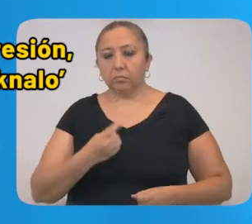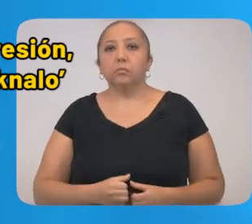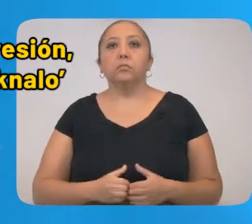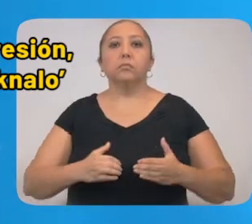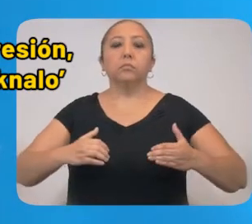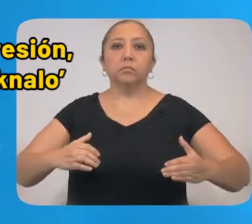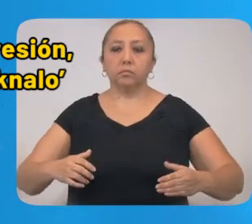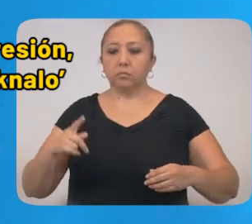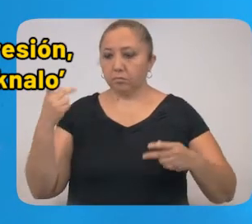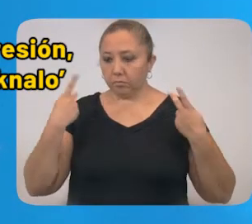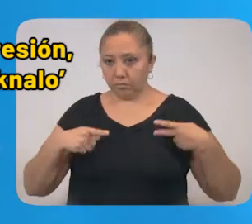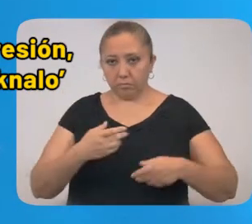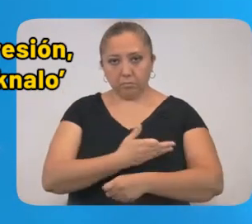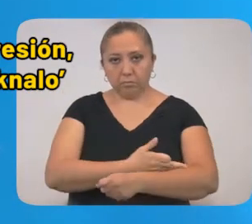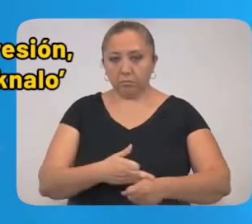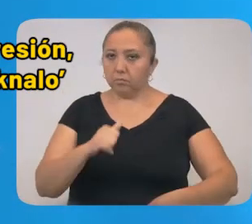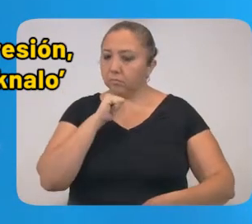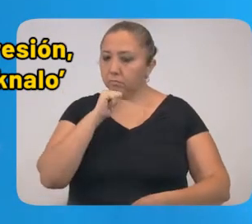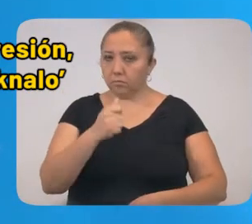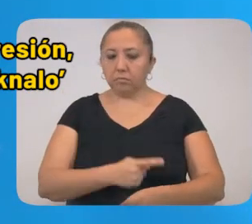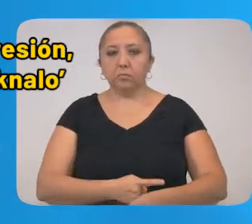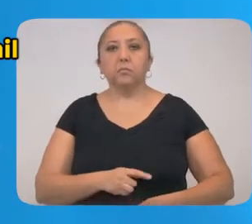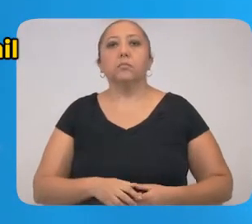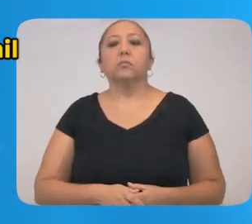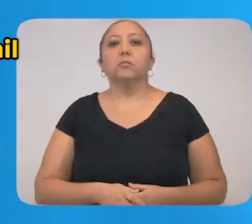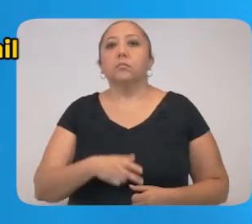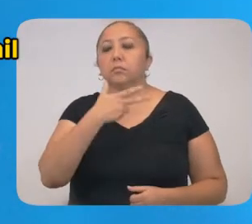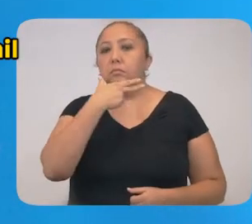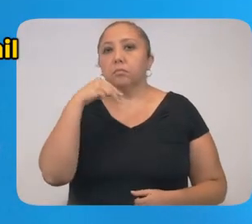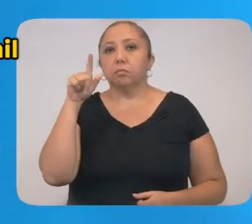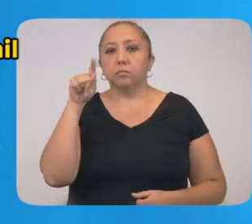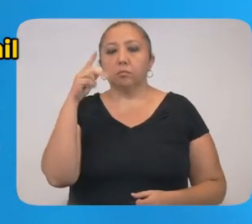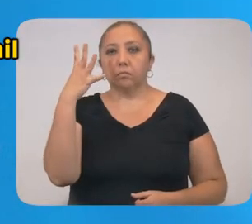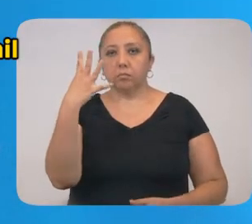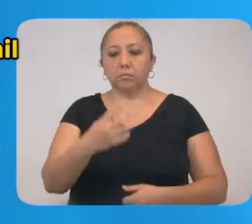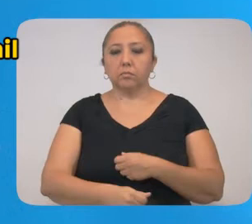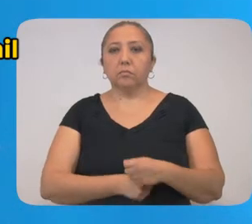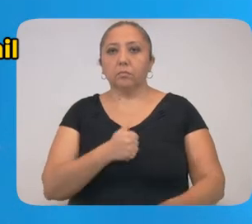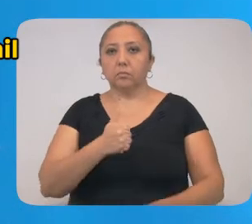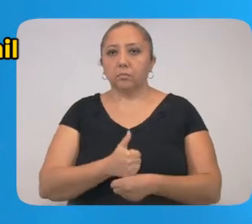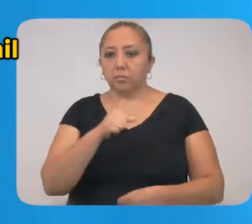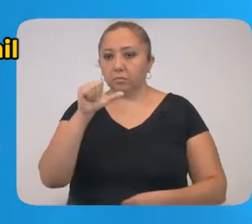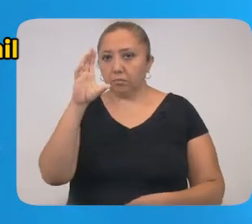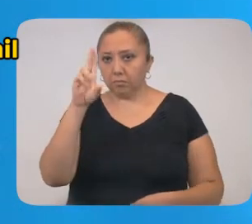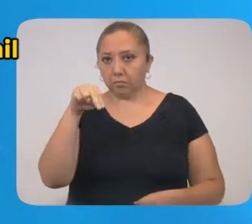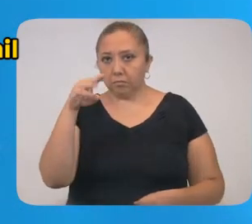obesidad. Sus contactos no reportan síntomas. Hombre de 74 años de